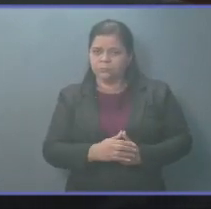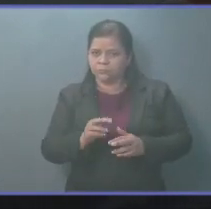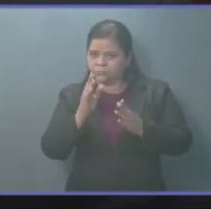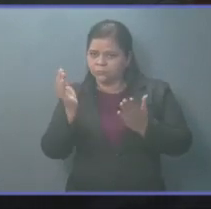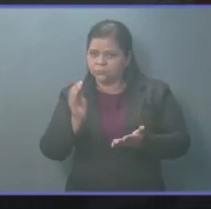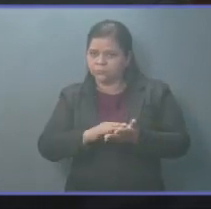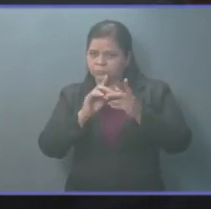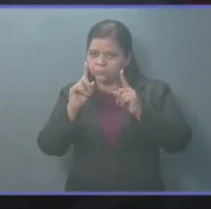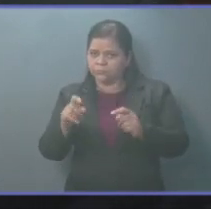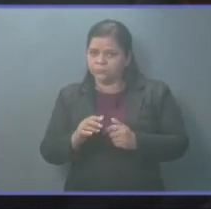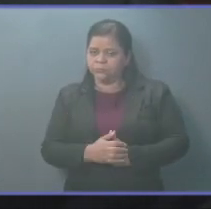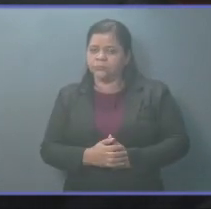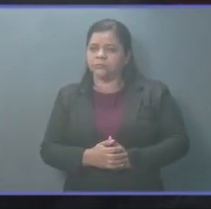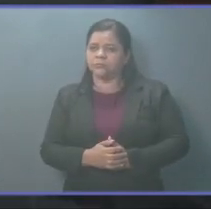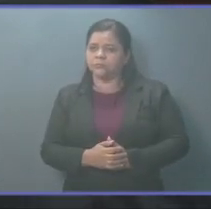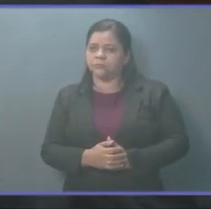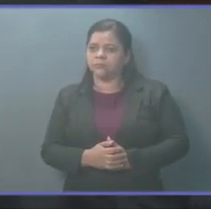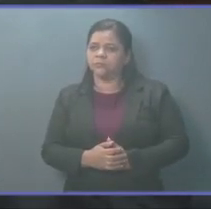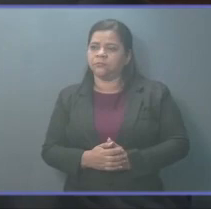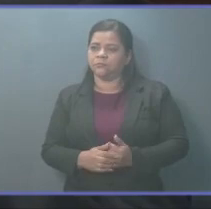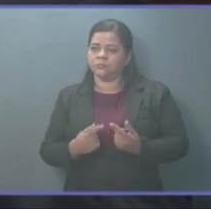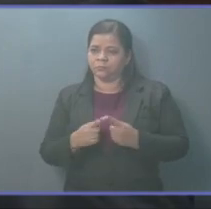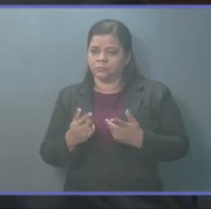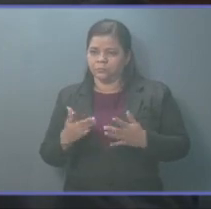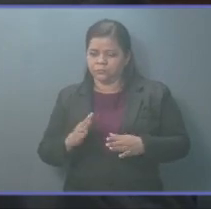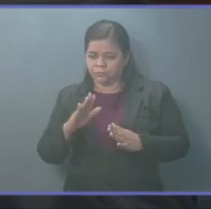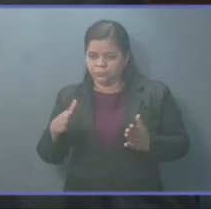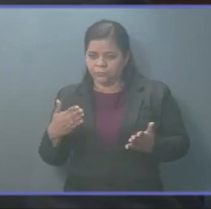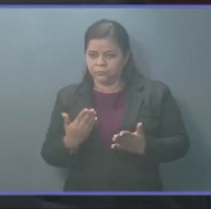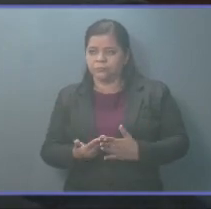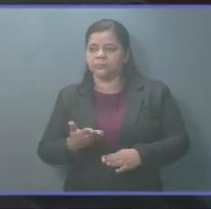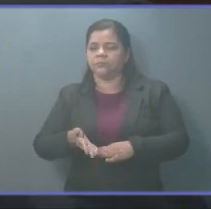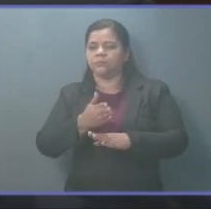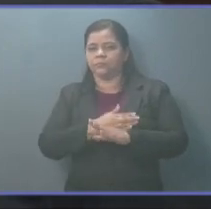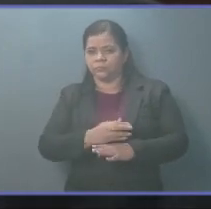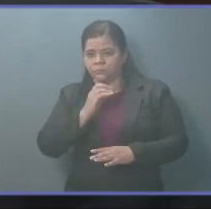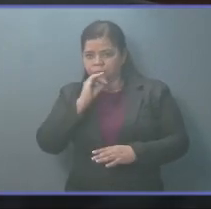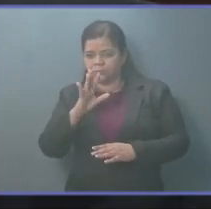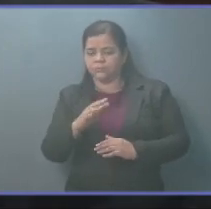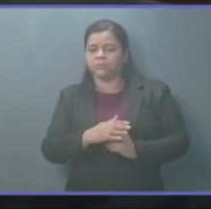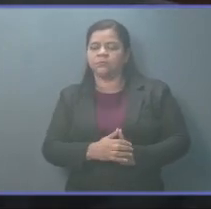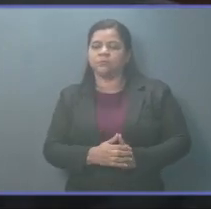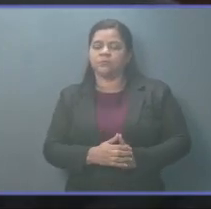repregunta. Usted en su exposición, cuando respondió la pregunta 3,